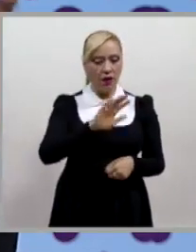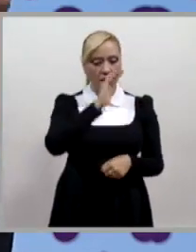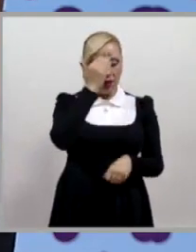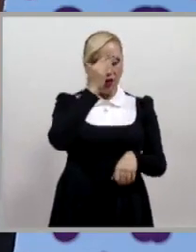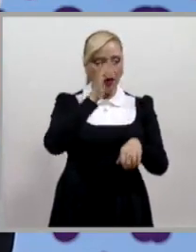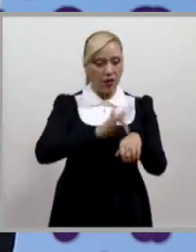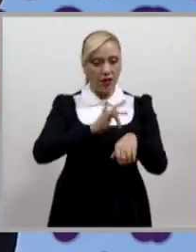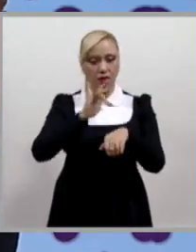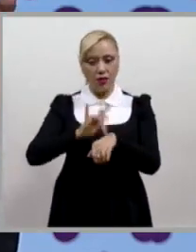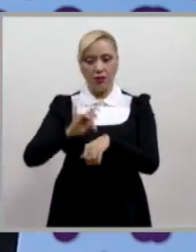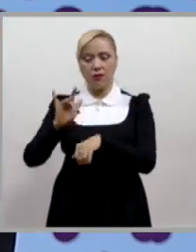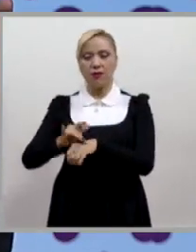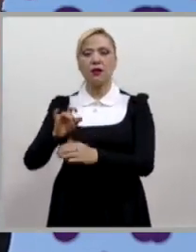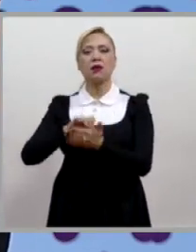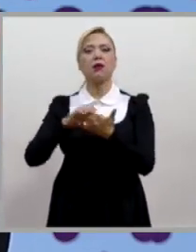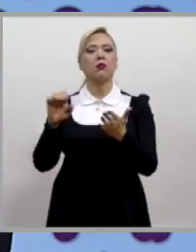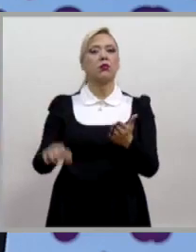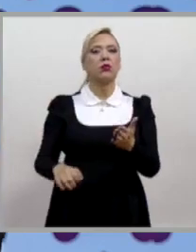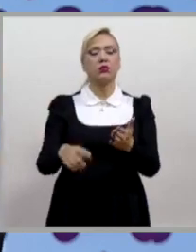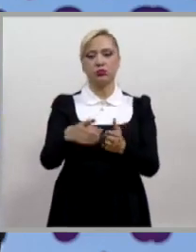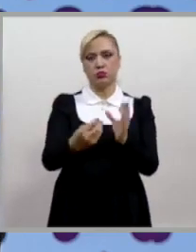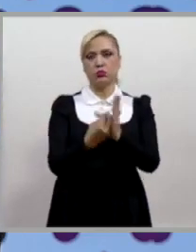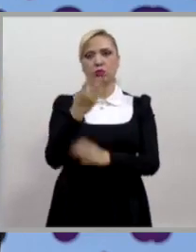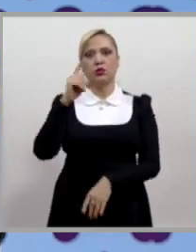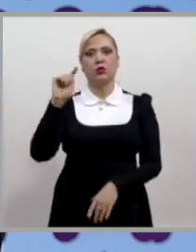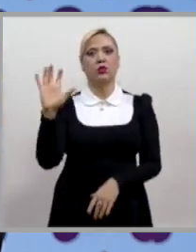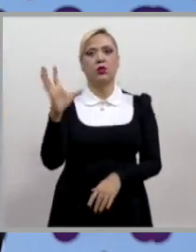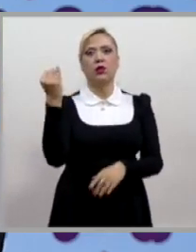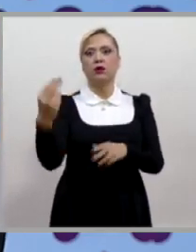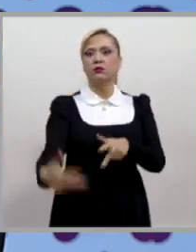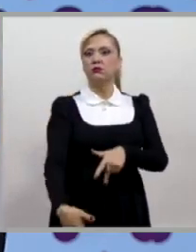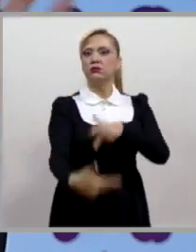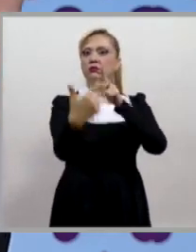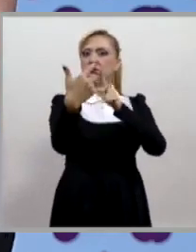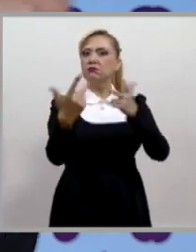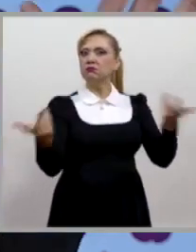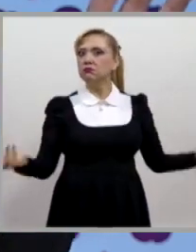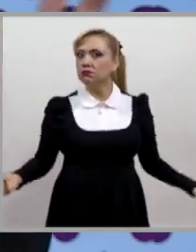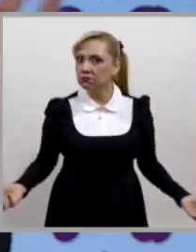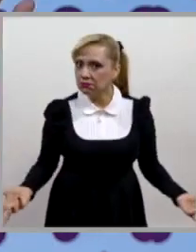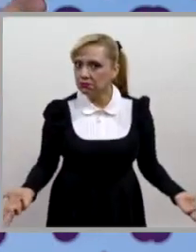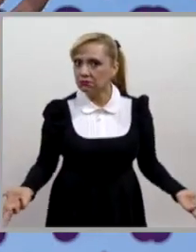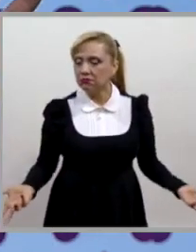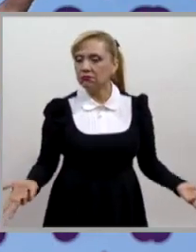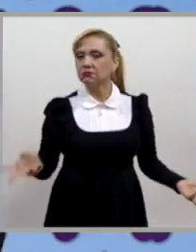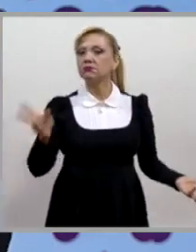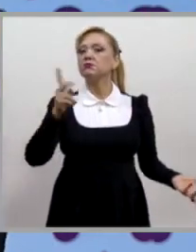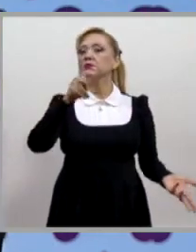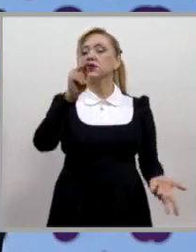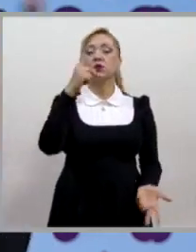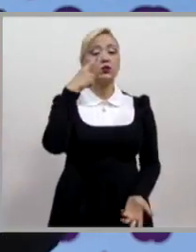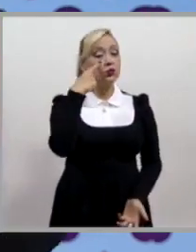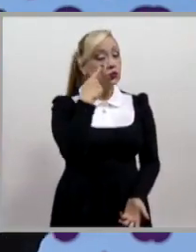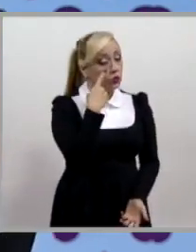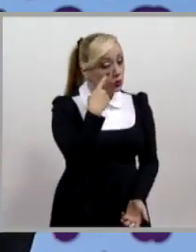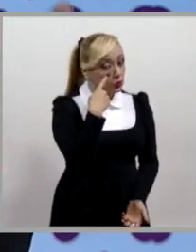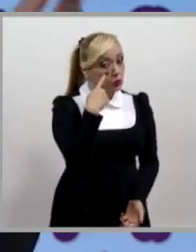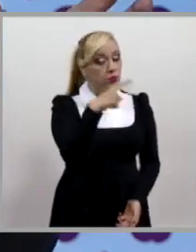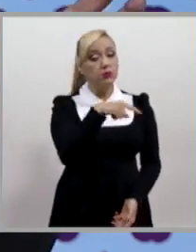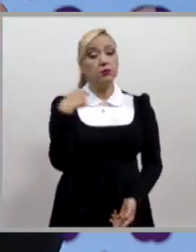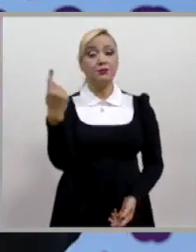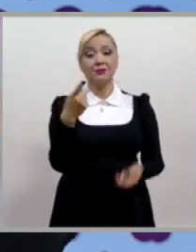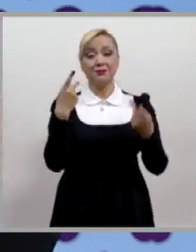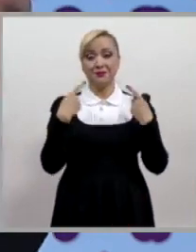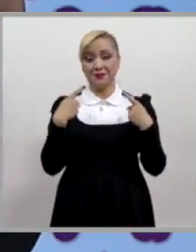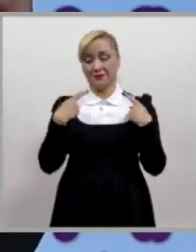la posibilidad de acceder a la justicia a través del uso de las nuevas tecnologías de la información y la comunicación. Es cierto, nada más que ojo, la mayoría de los mexicanos, a